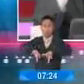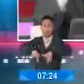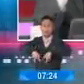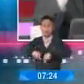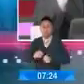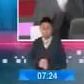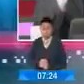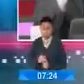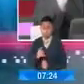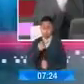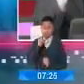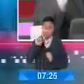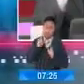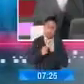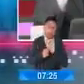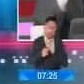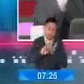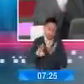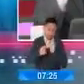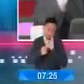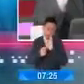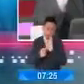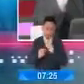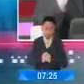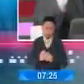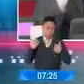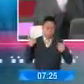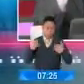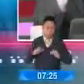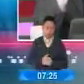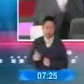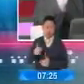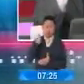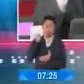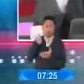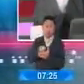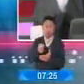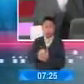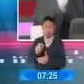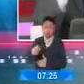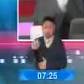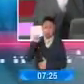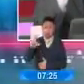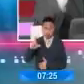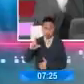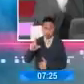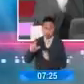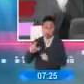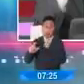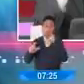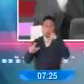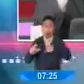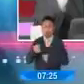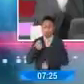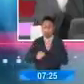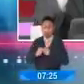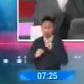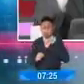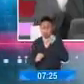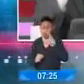alguien, y permítame que ponga el ejemplo, si alguien compró algo con un sobreprecio y alguien vendió algo con